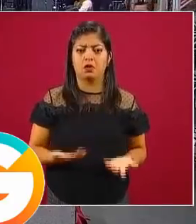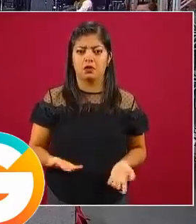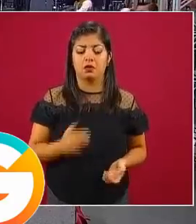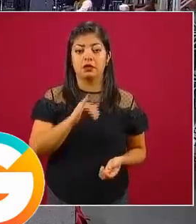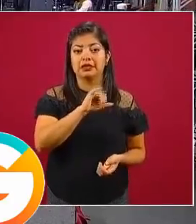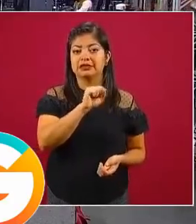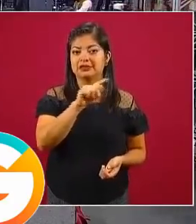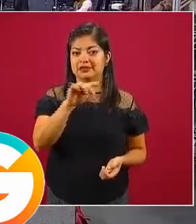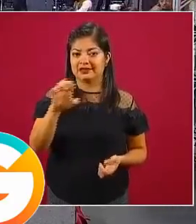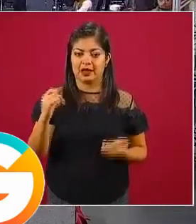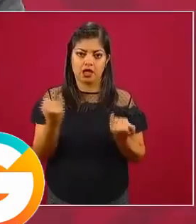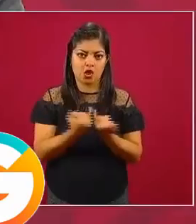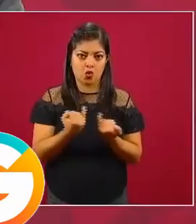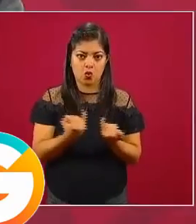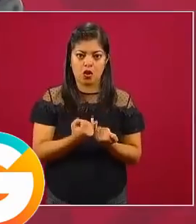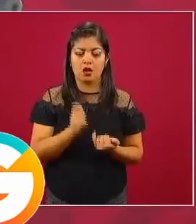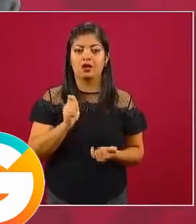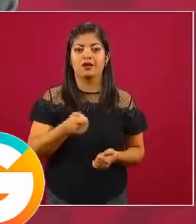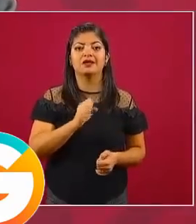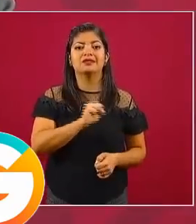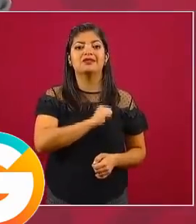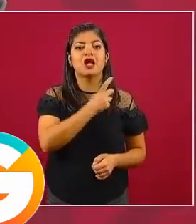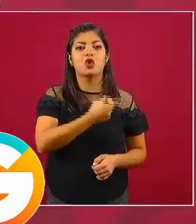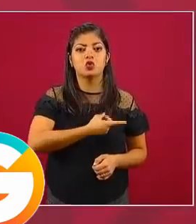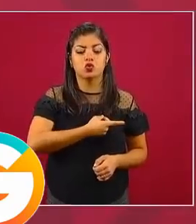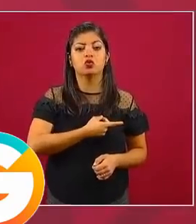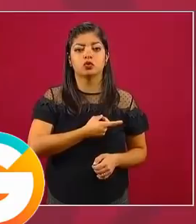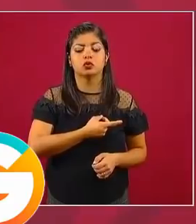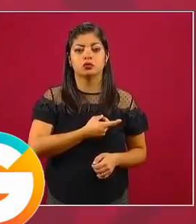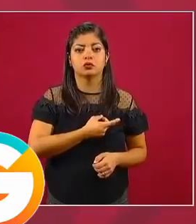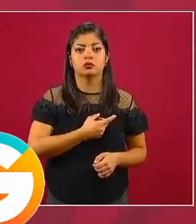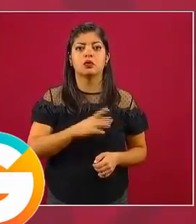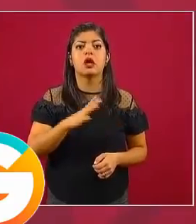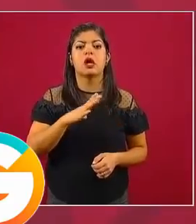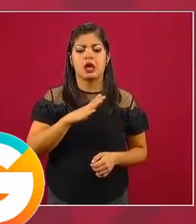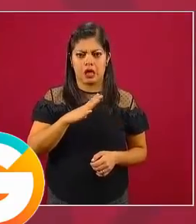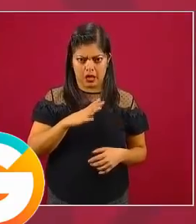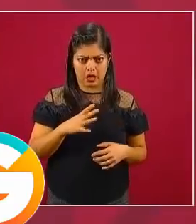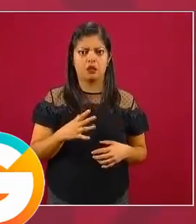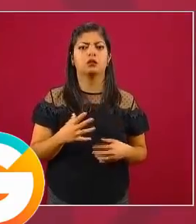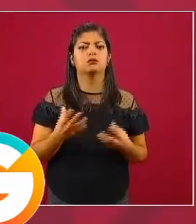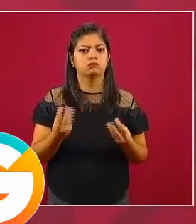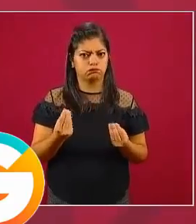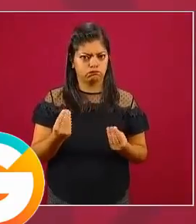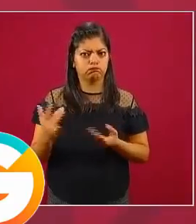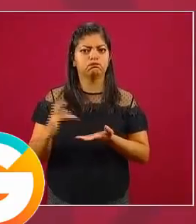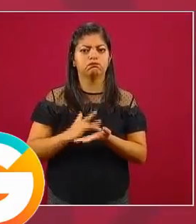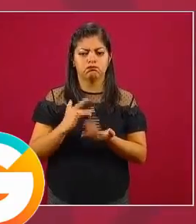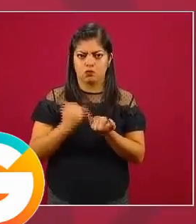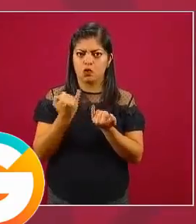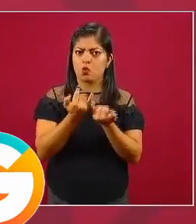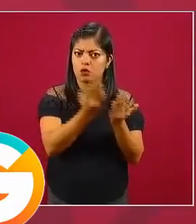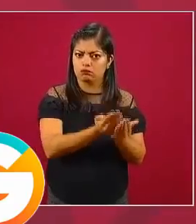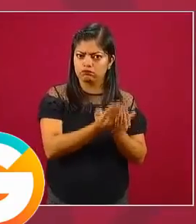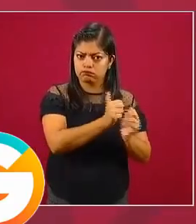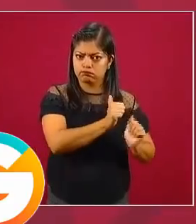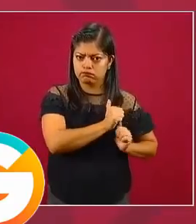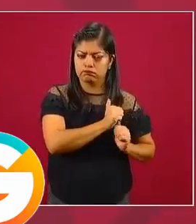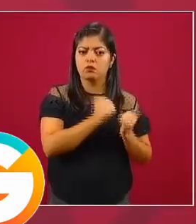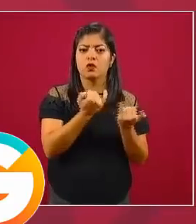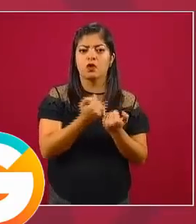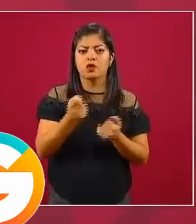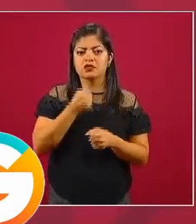El ISSSTE igual, todo el sector salud. Hemos contado con mucho apoyo, tanto de Marina como de la Secretaría de la